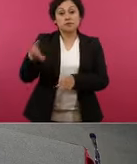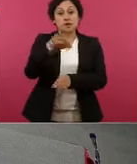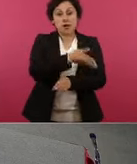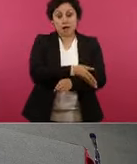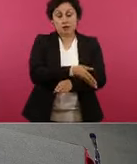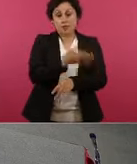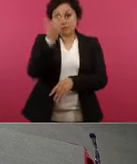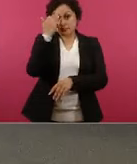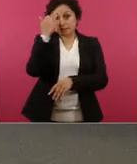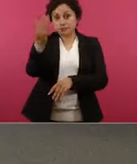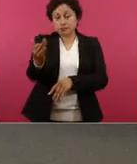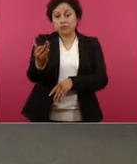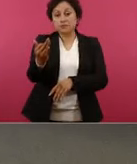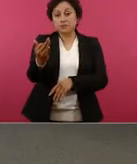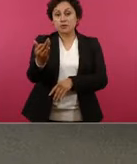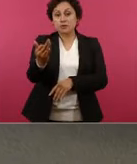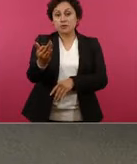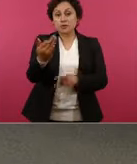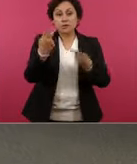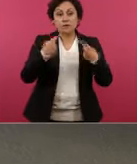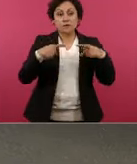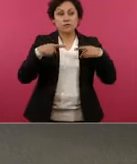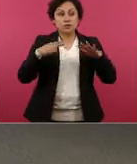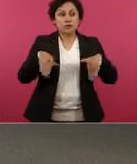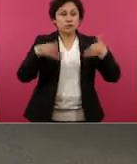decía, ¿cómo vas a vivir en la Ciudad de México?